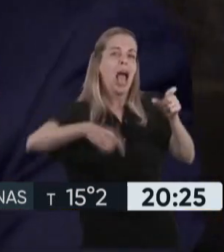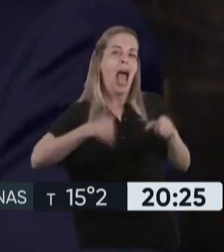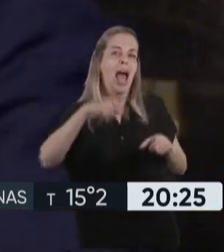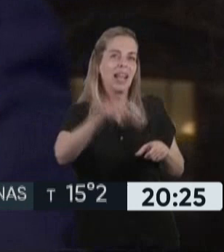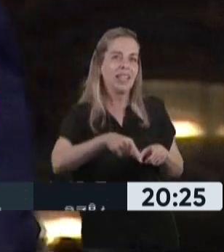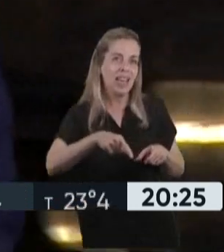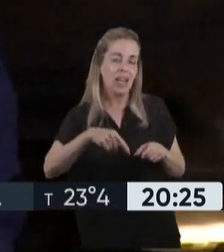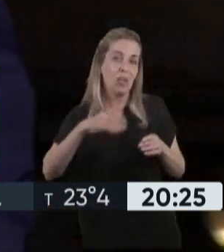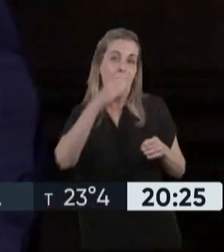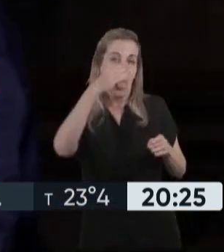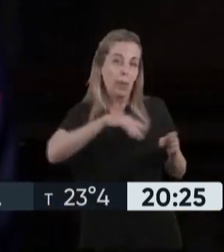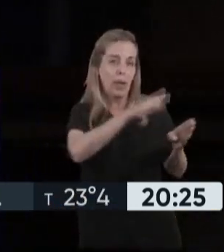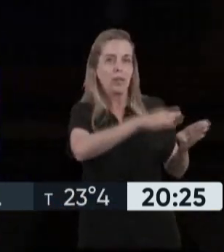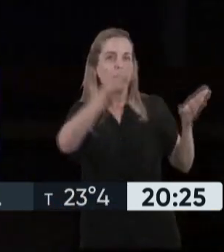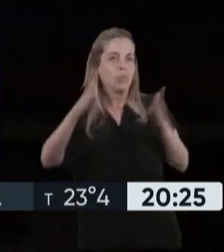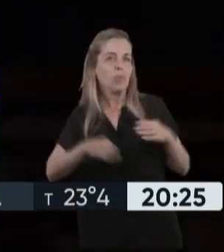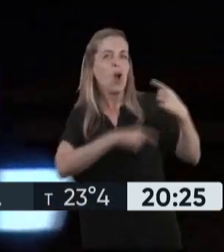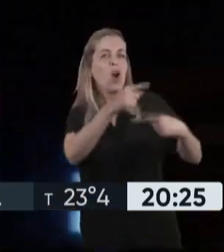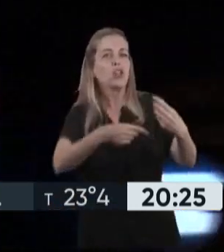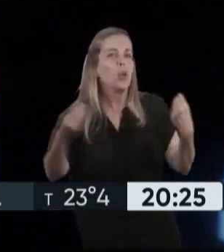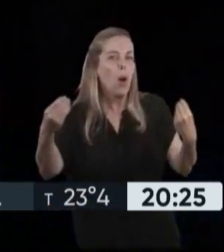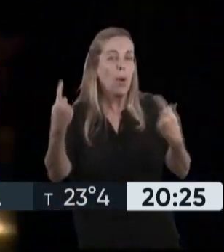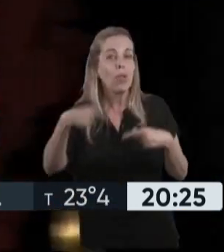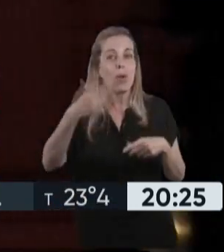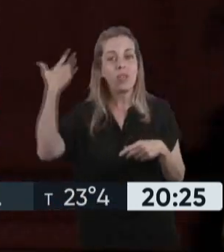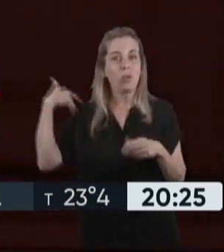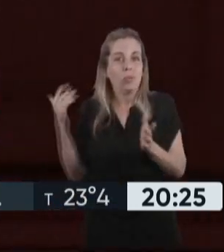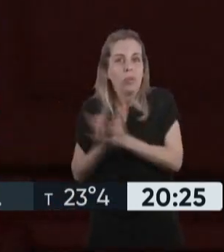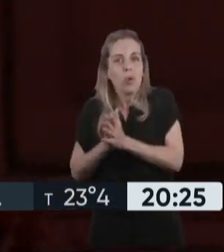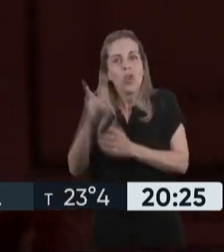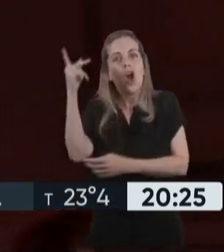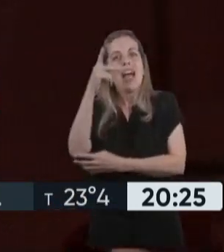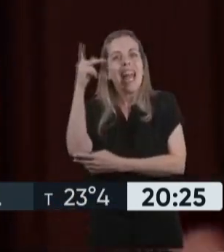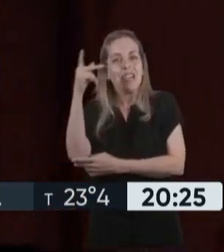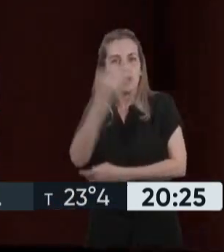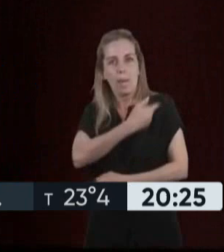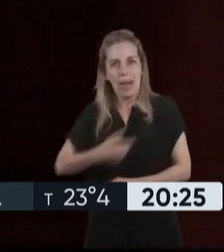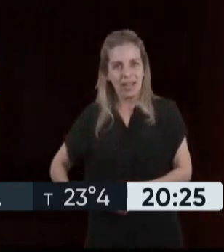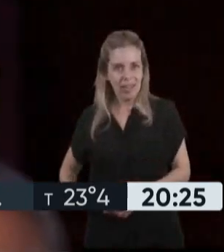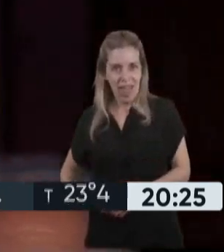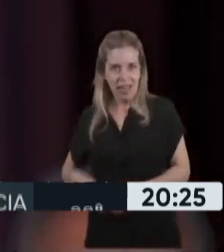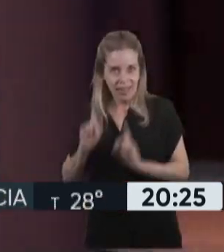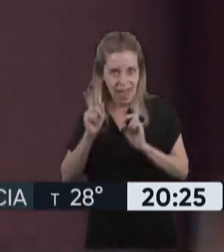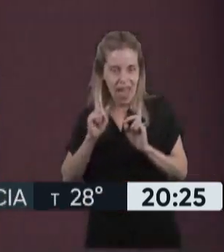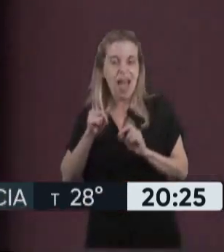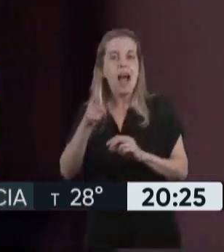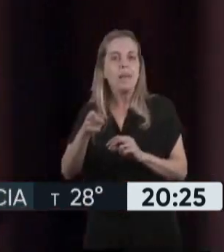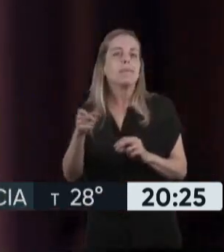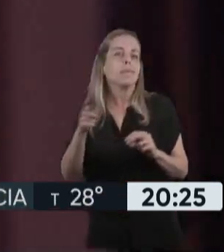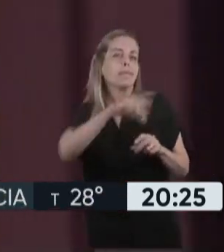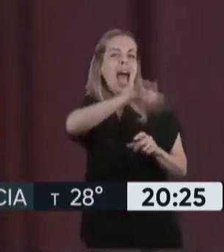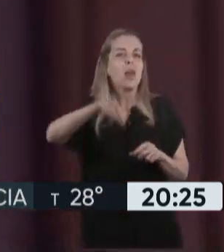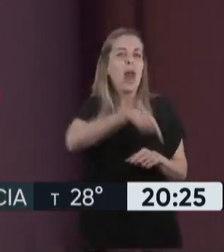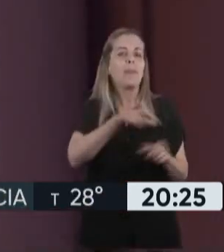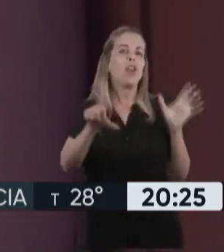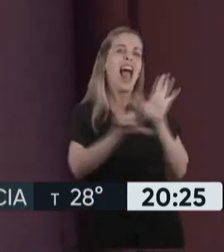Siguió después, cuando con Néstor, presidente, derogamos las leyes de